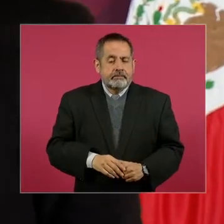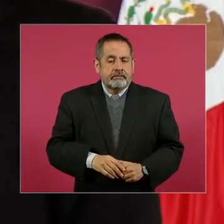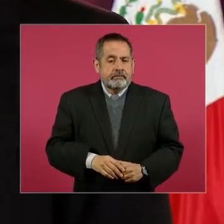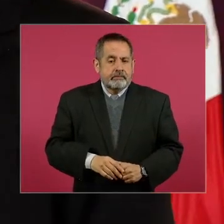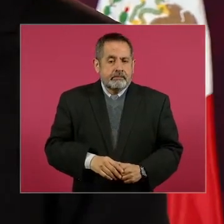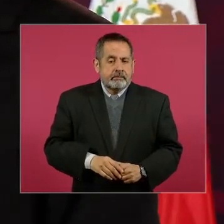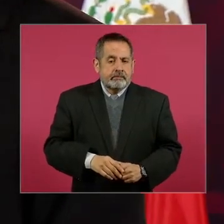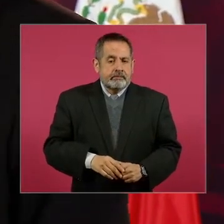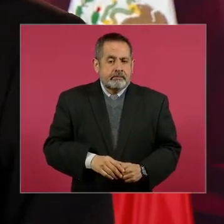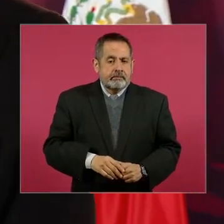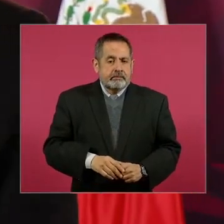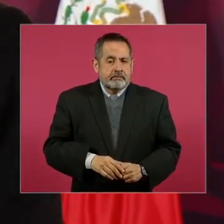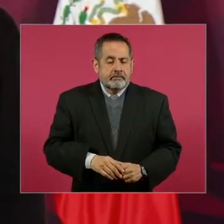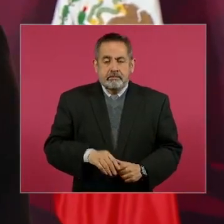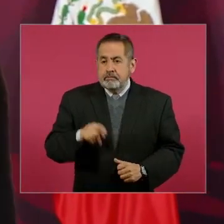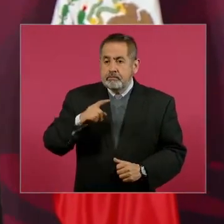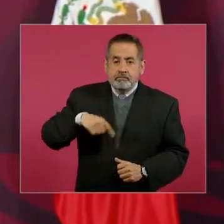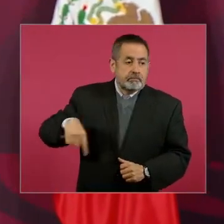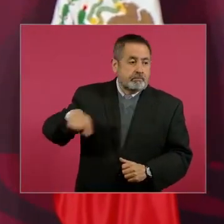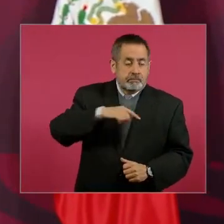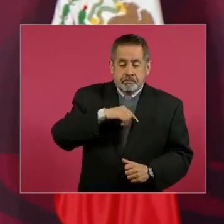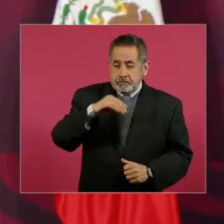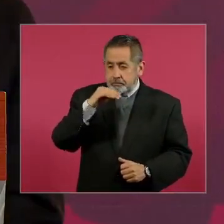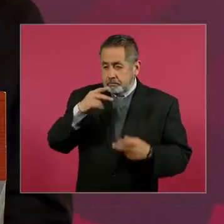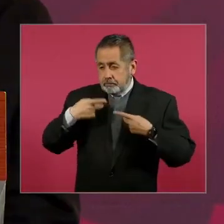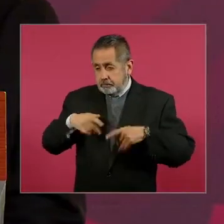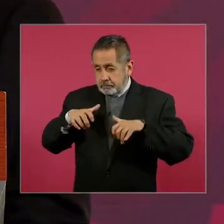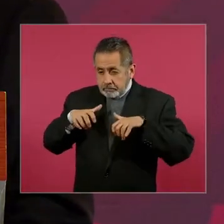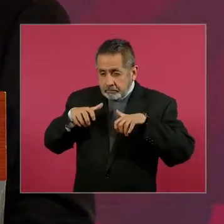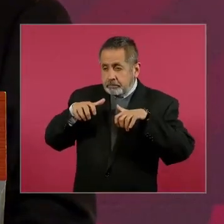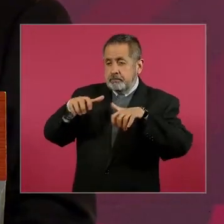entregar medicamentos